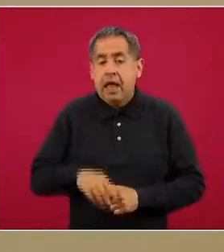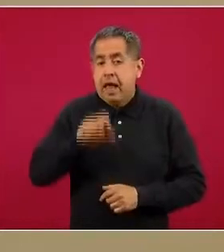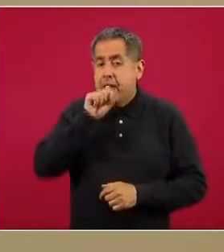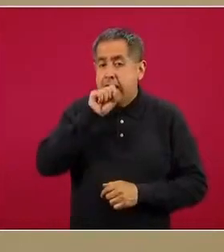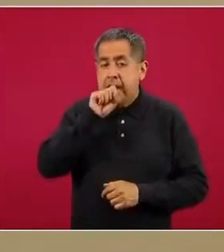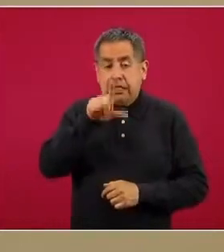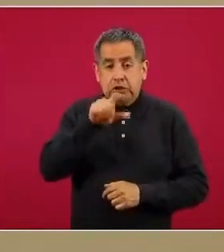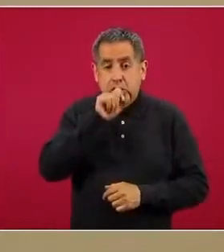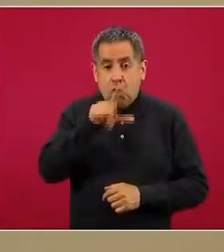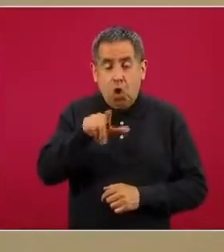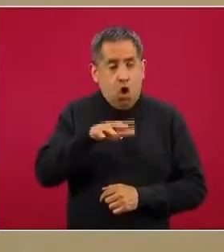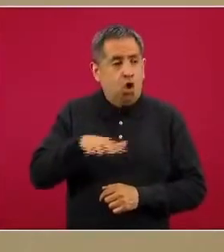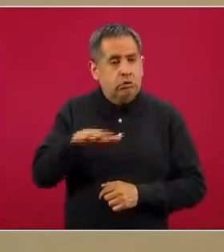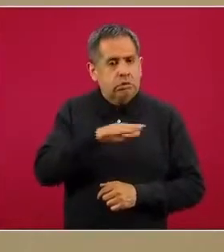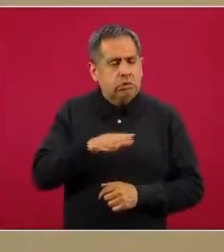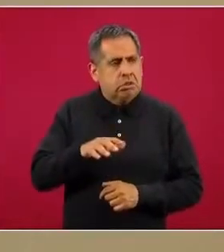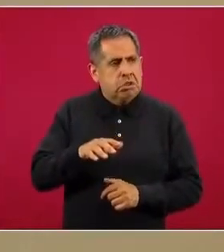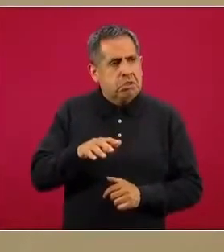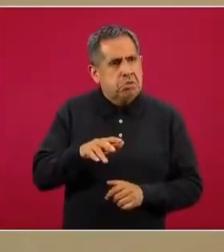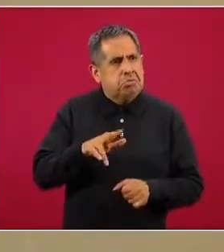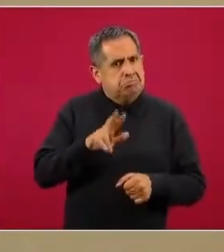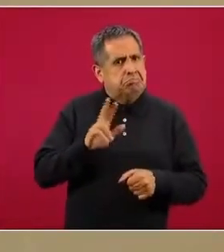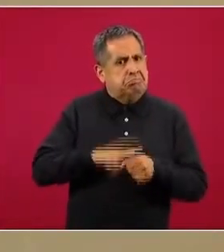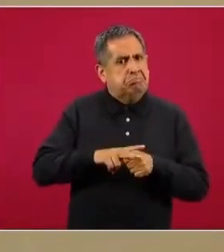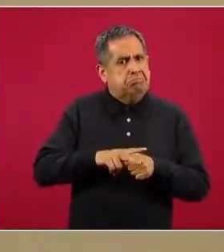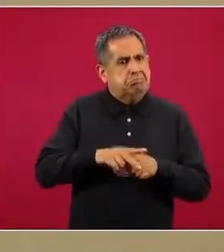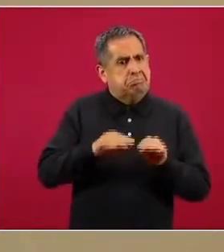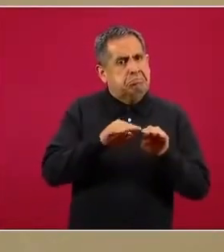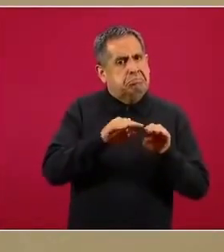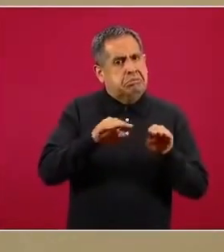se ha mantenido bastante estable, sin embargo,